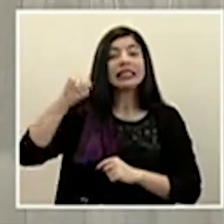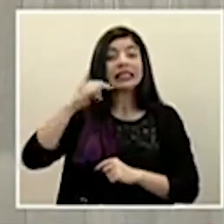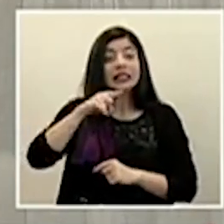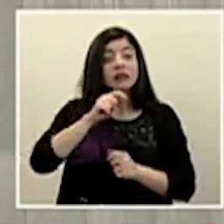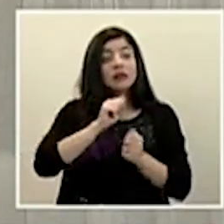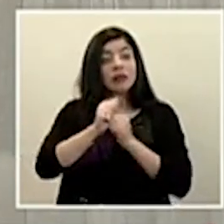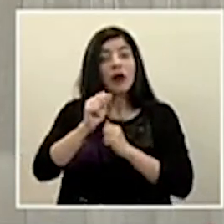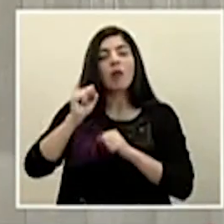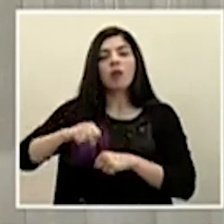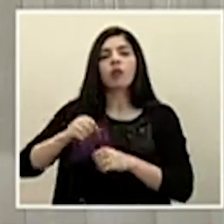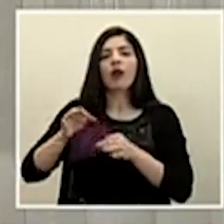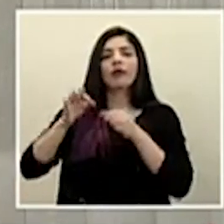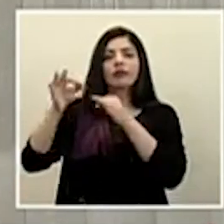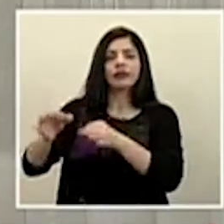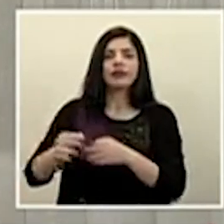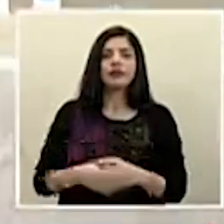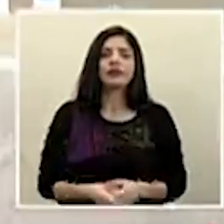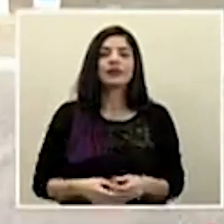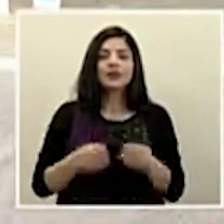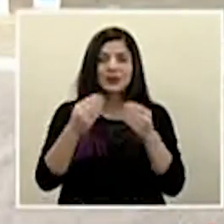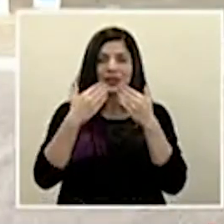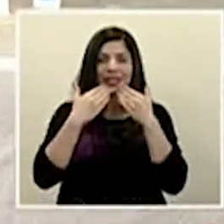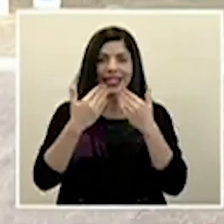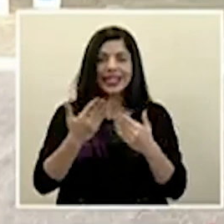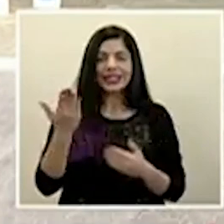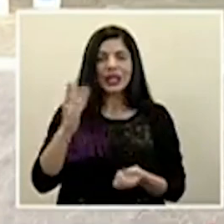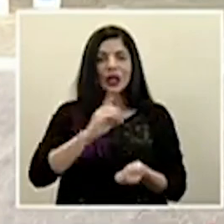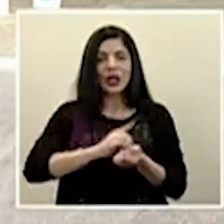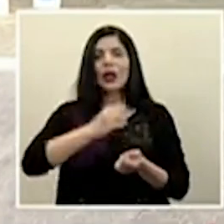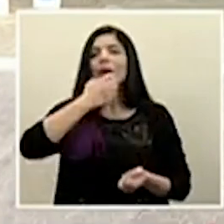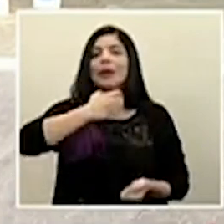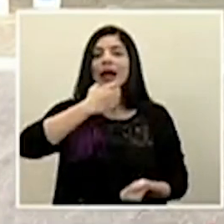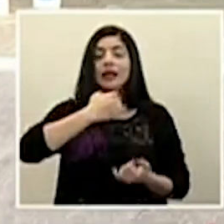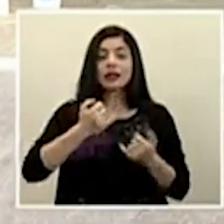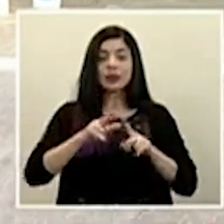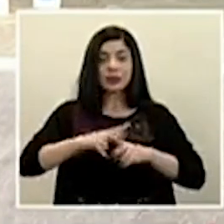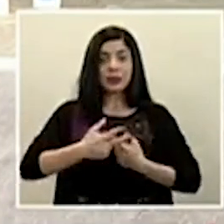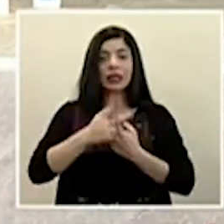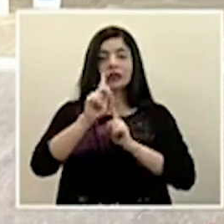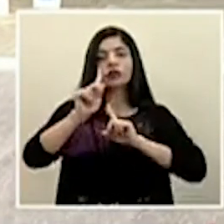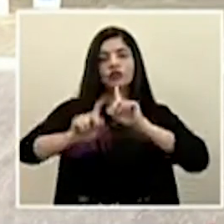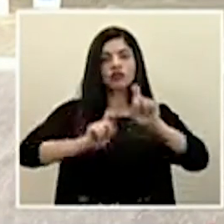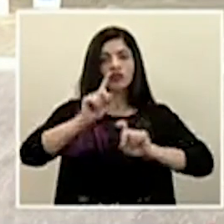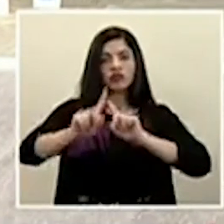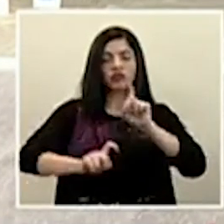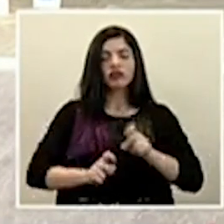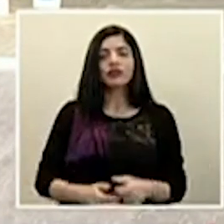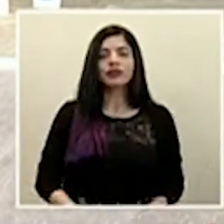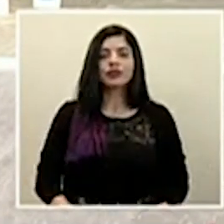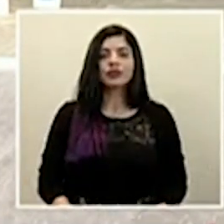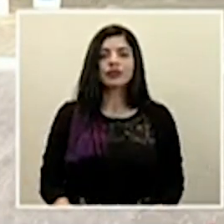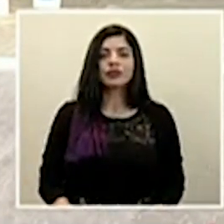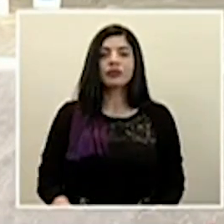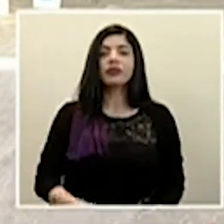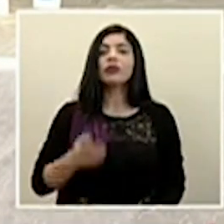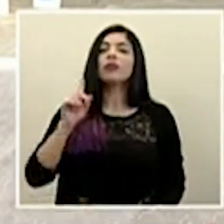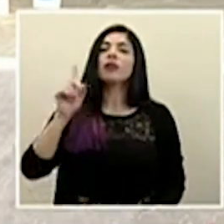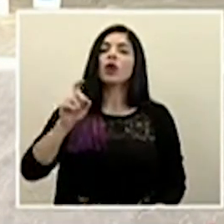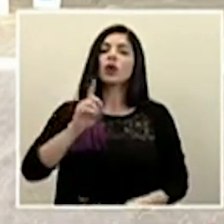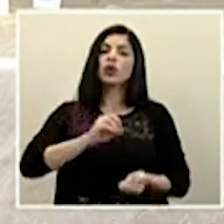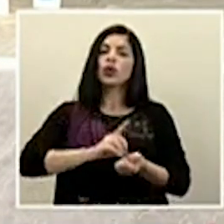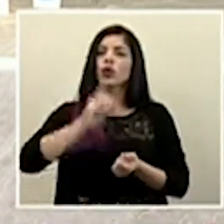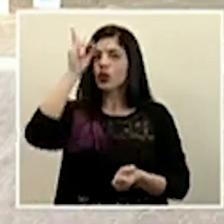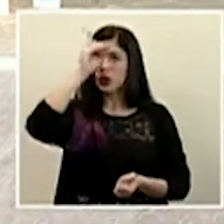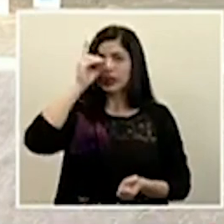ello. Muchas gracias al doctor Macaya. Comenzamos con un periodo de consultas. Para el doctor